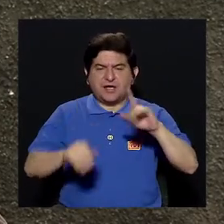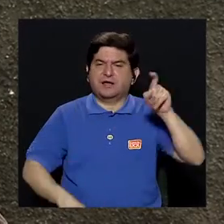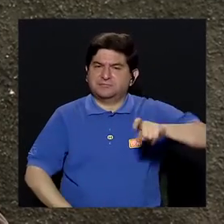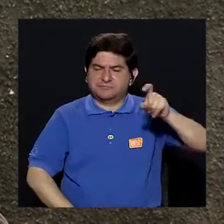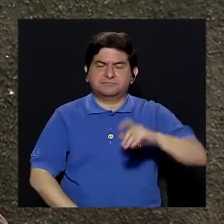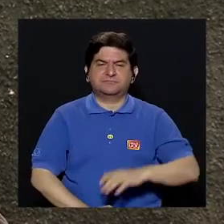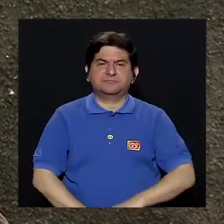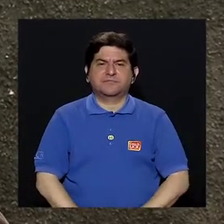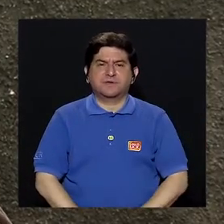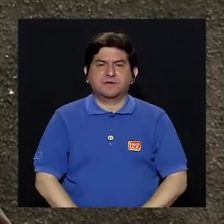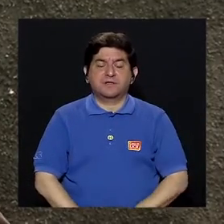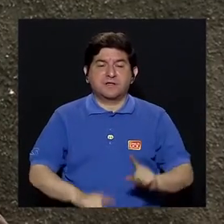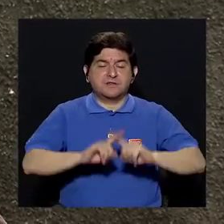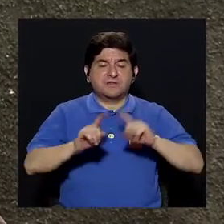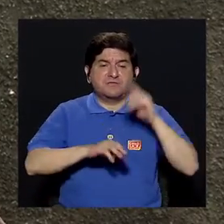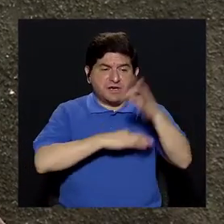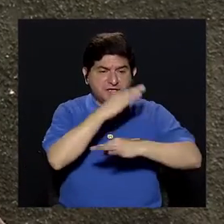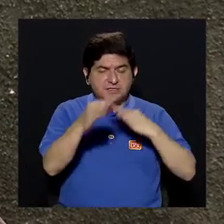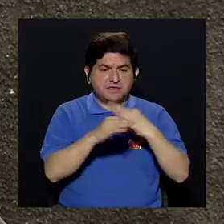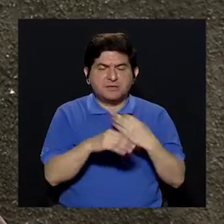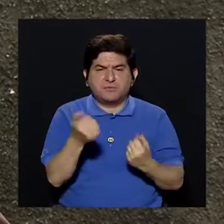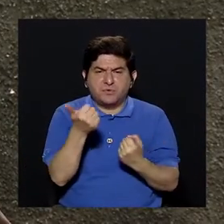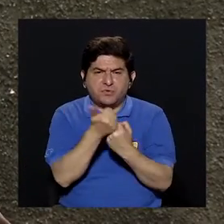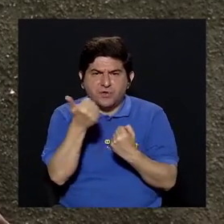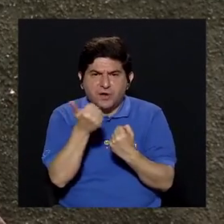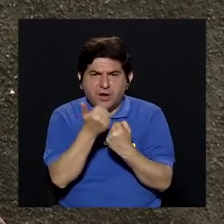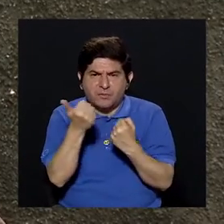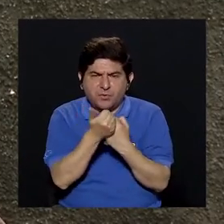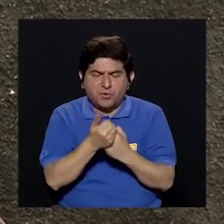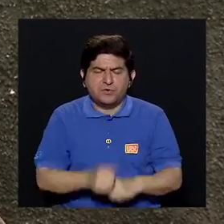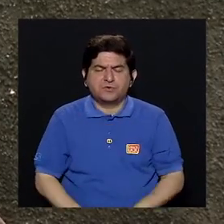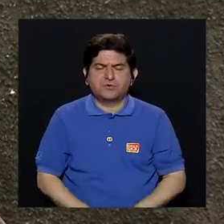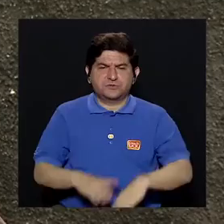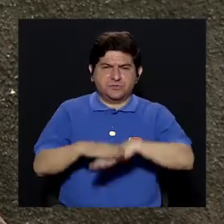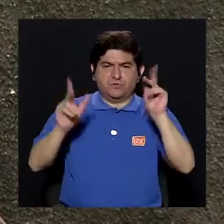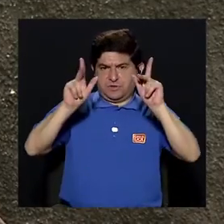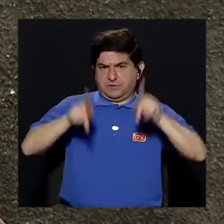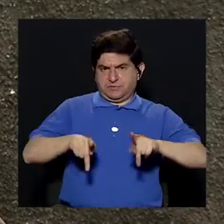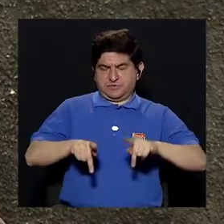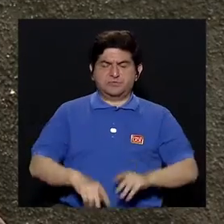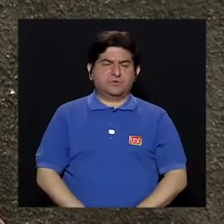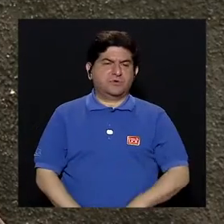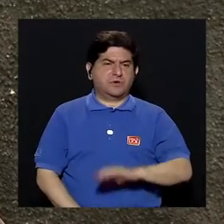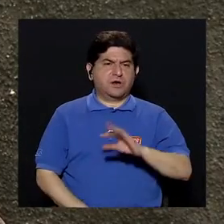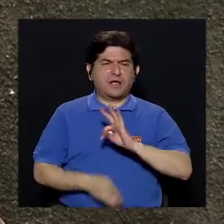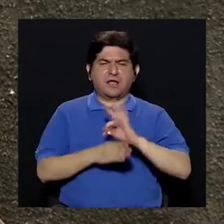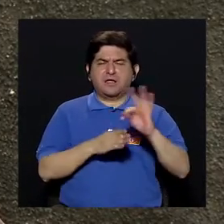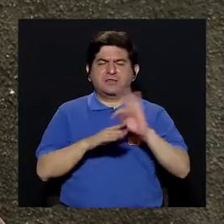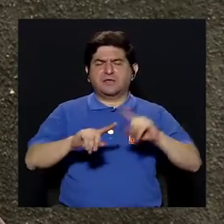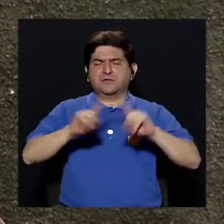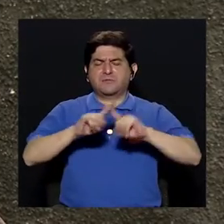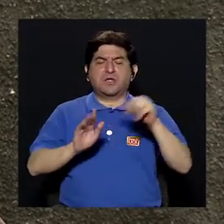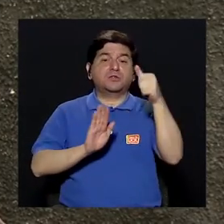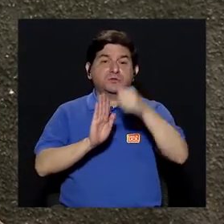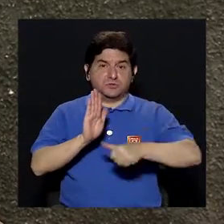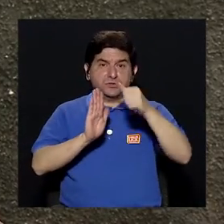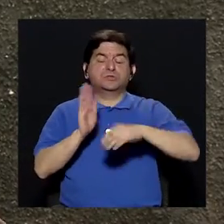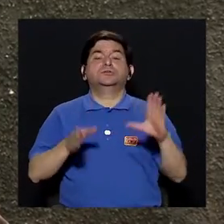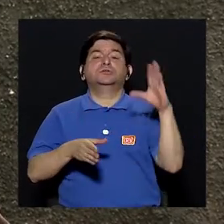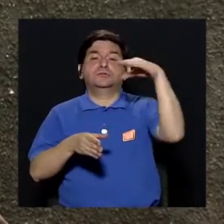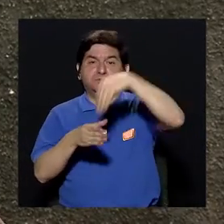atendida, herramientas o dispositivos externos a la persona y múltiples tratamientos y cirugías.